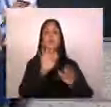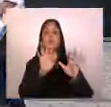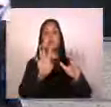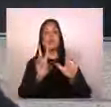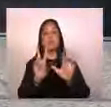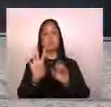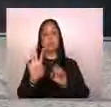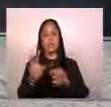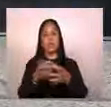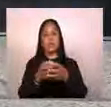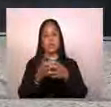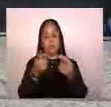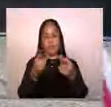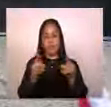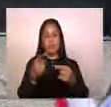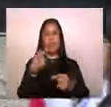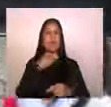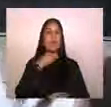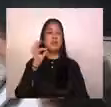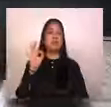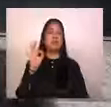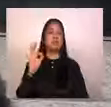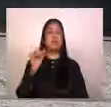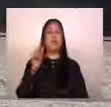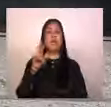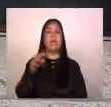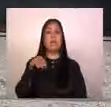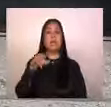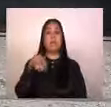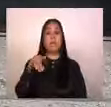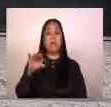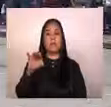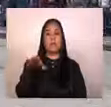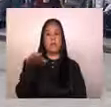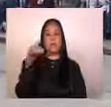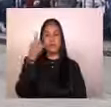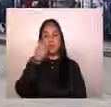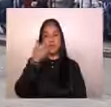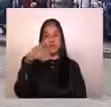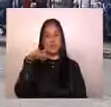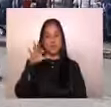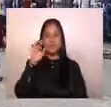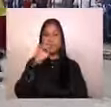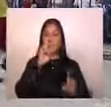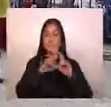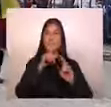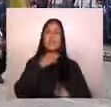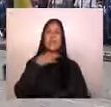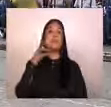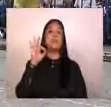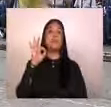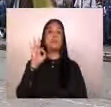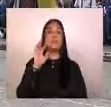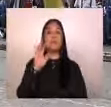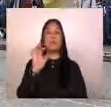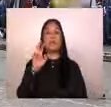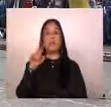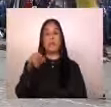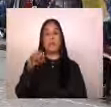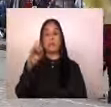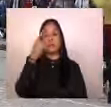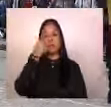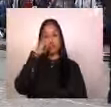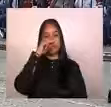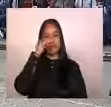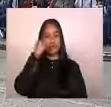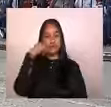Bajo la dirección del reverendo Armando Sasso Batres y de la pastora Ernestina Lemus de Sasso.